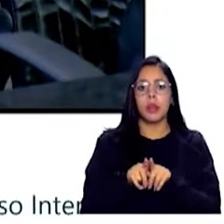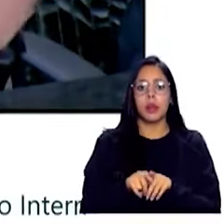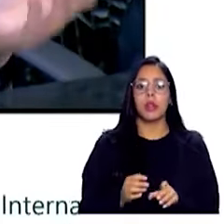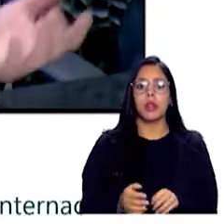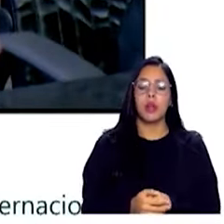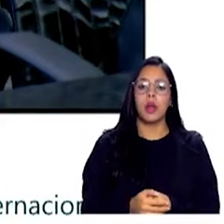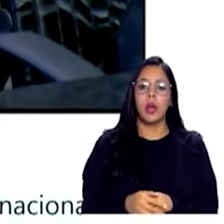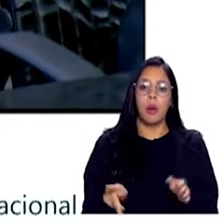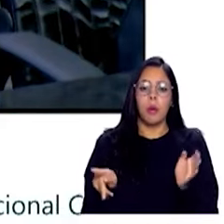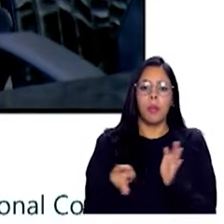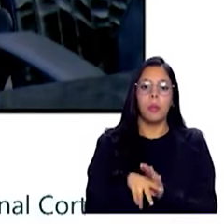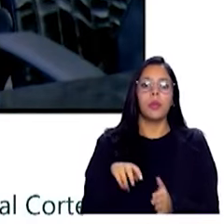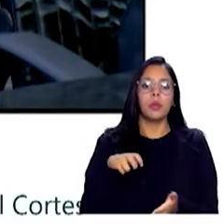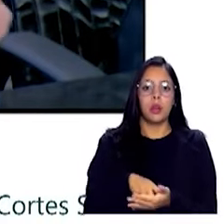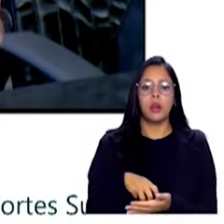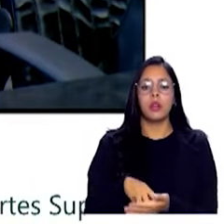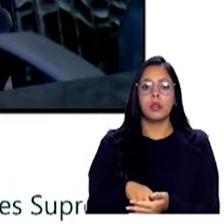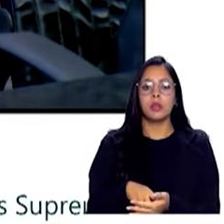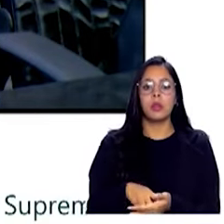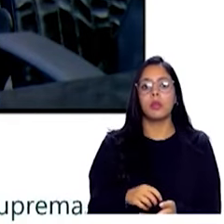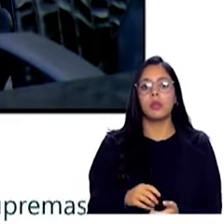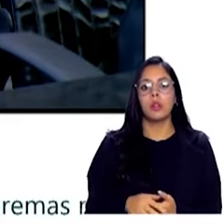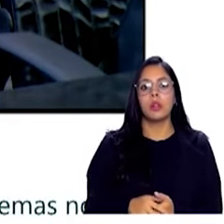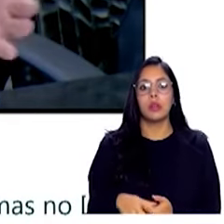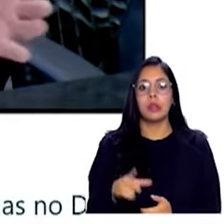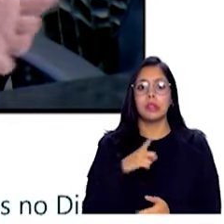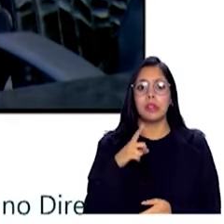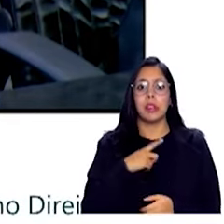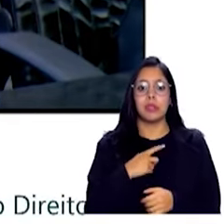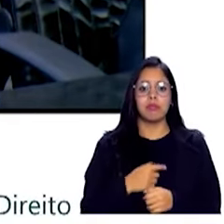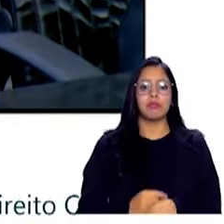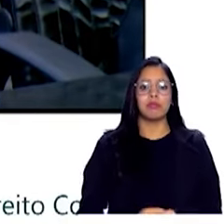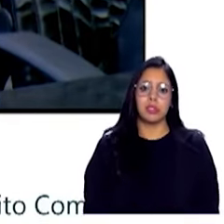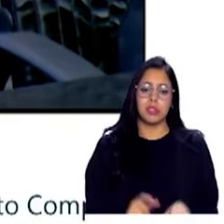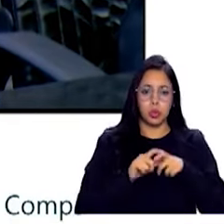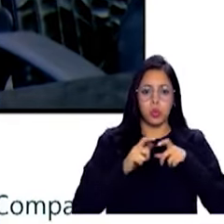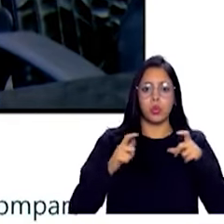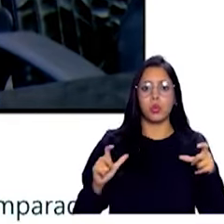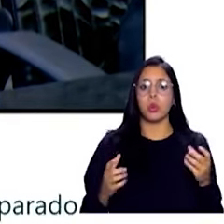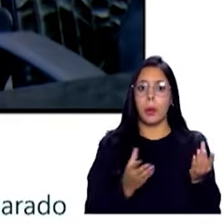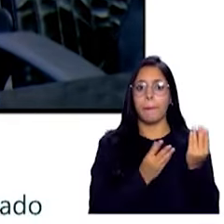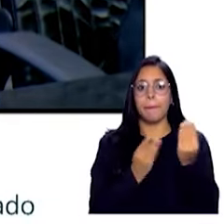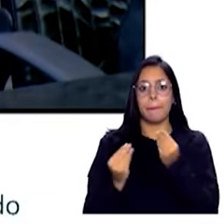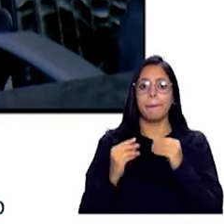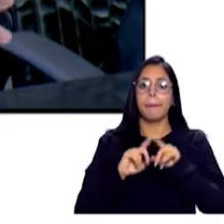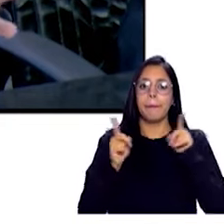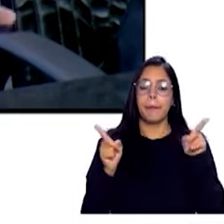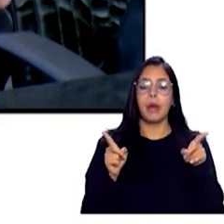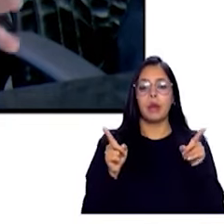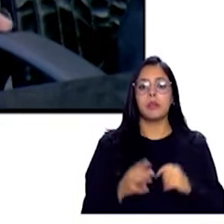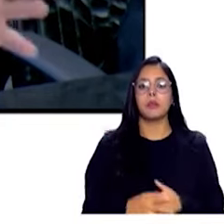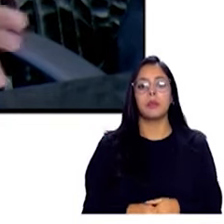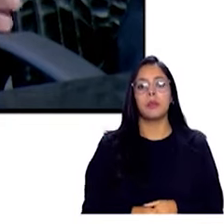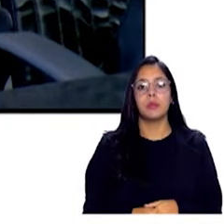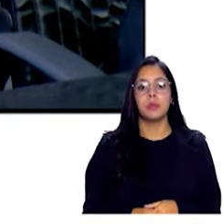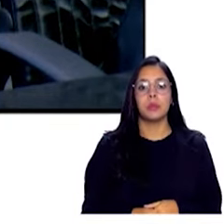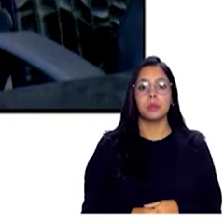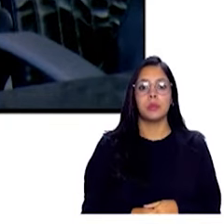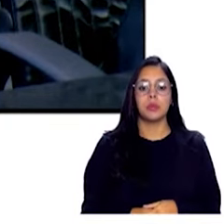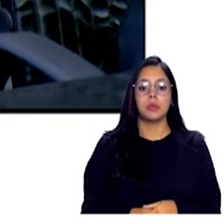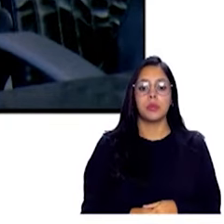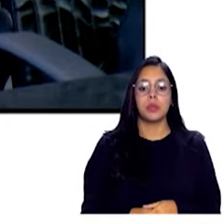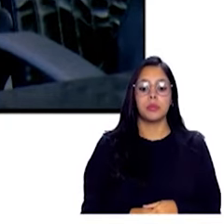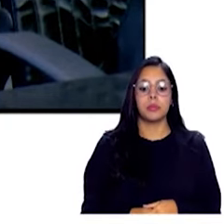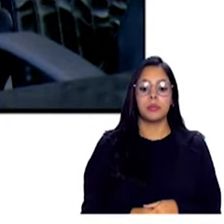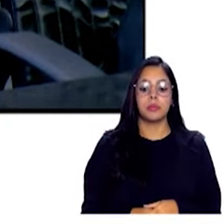muchísimo los procedimientos de conform y alternativ Pero Bic procesos conid buo Hay